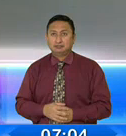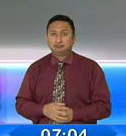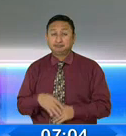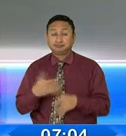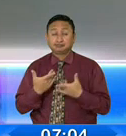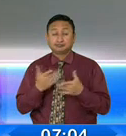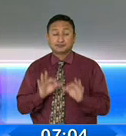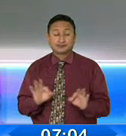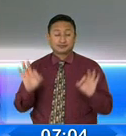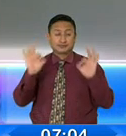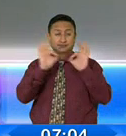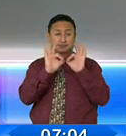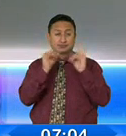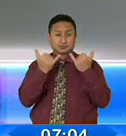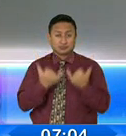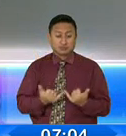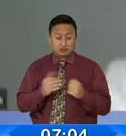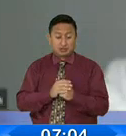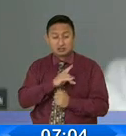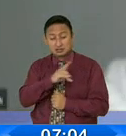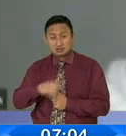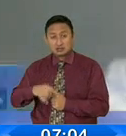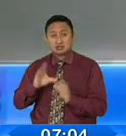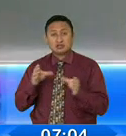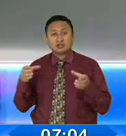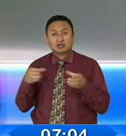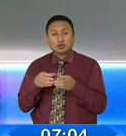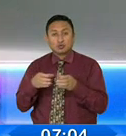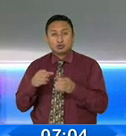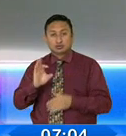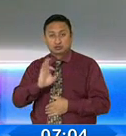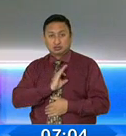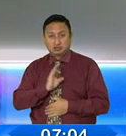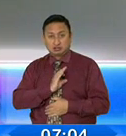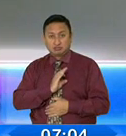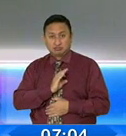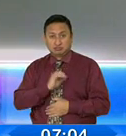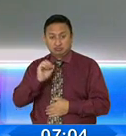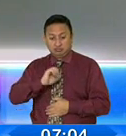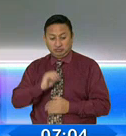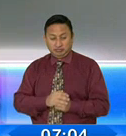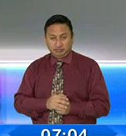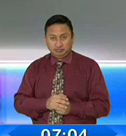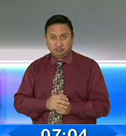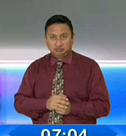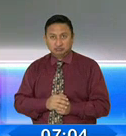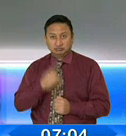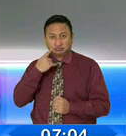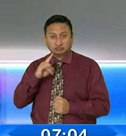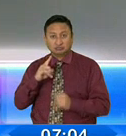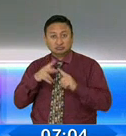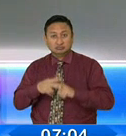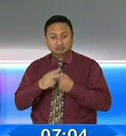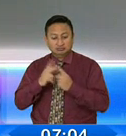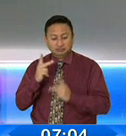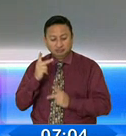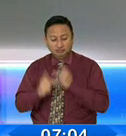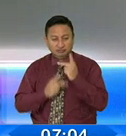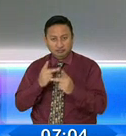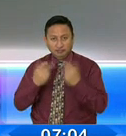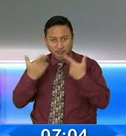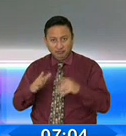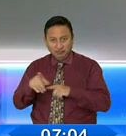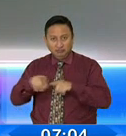que procedamos a conformar la comisión técnica para iniciar el proceso del concurso